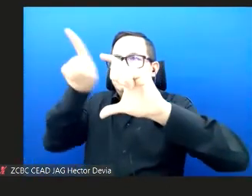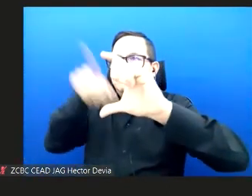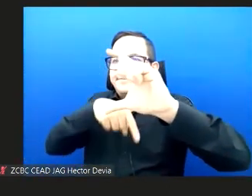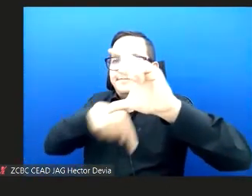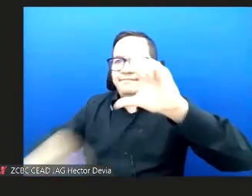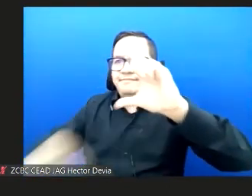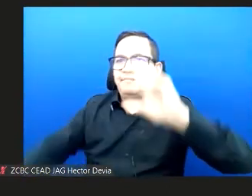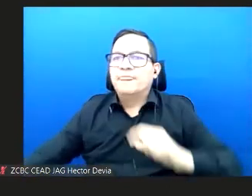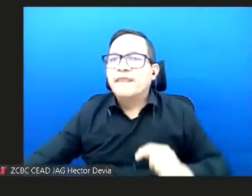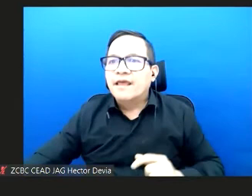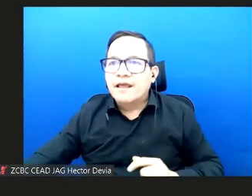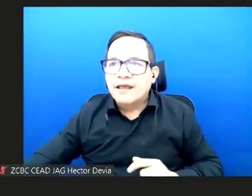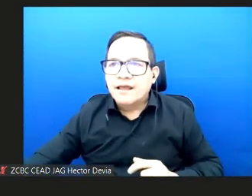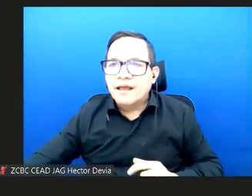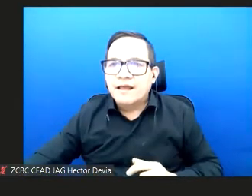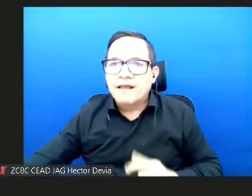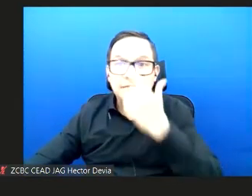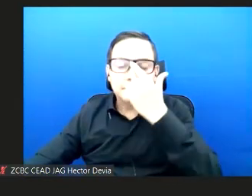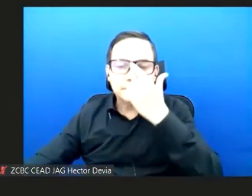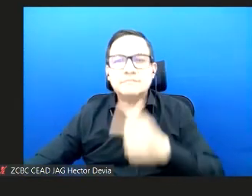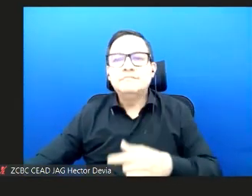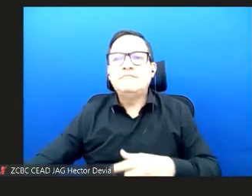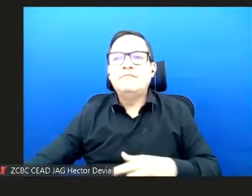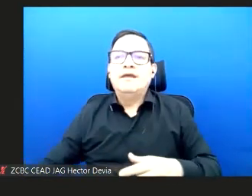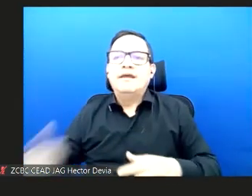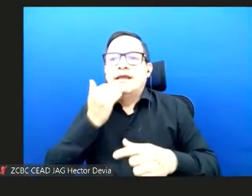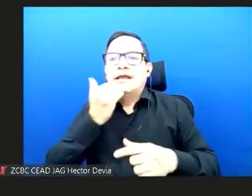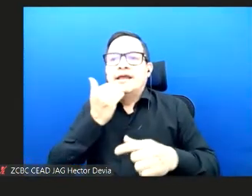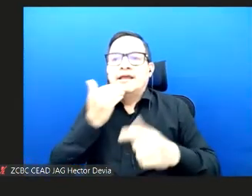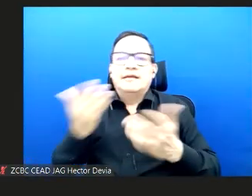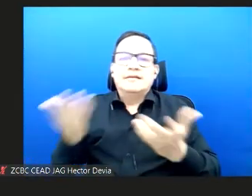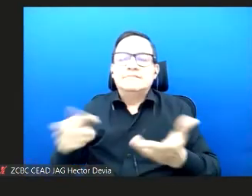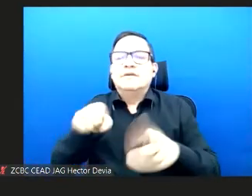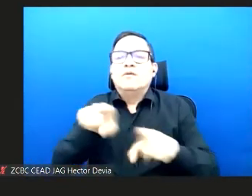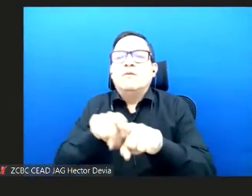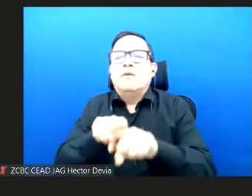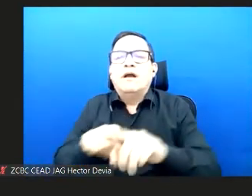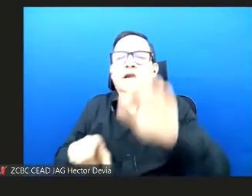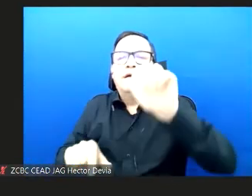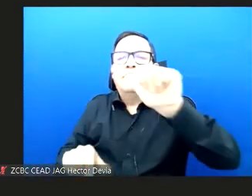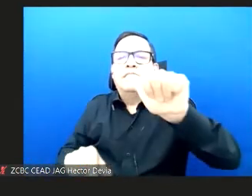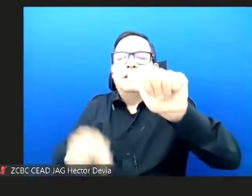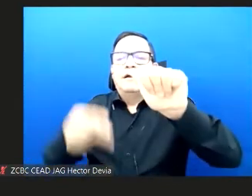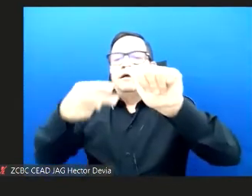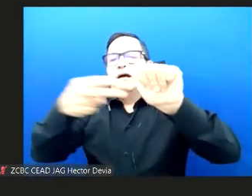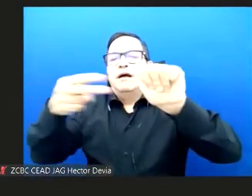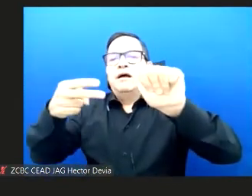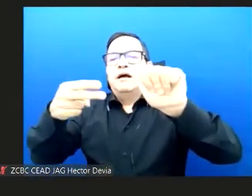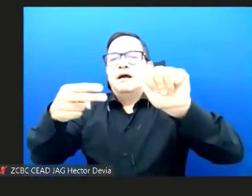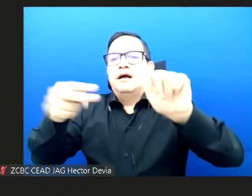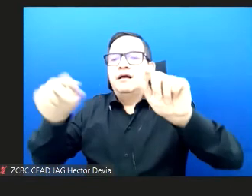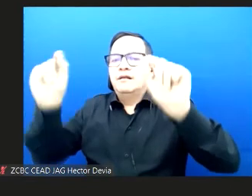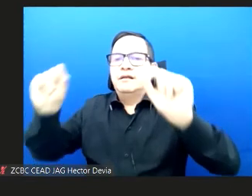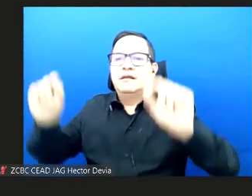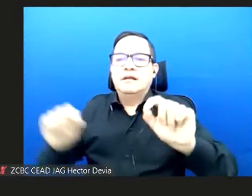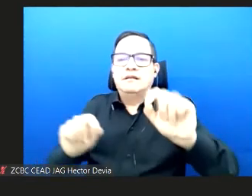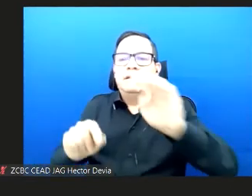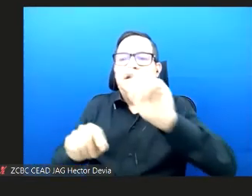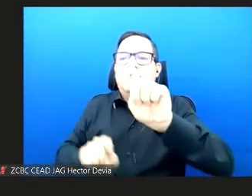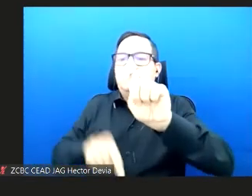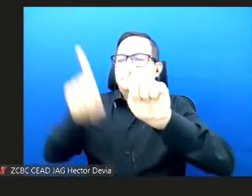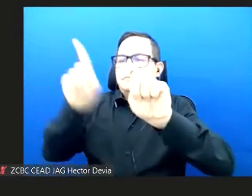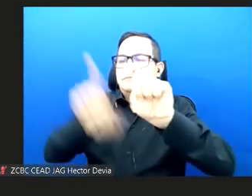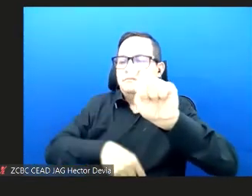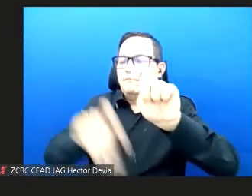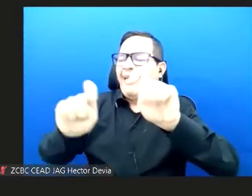pues estamos viendo un conjunto vacío que es X tales que X es un mes que tiene 45 días. Eso quiere decir que